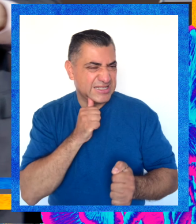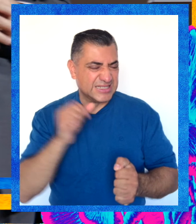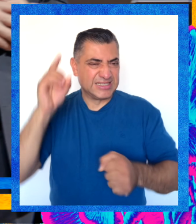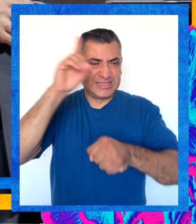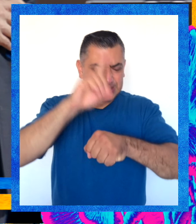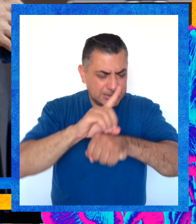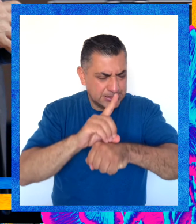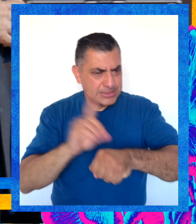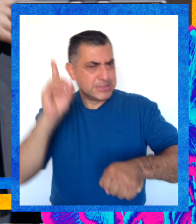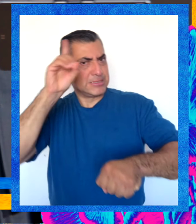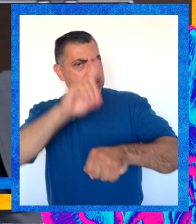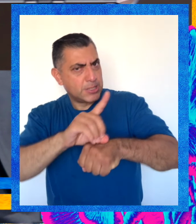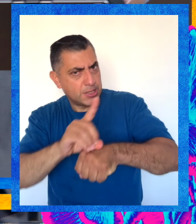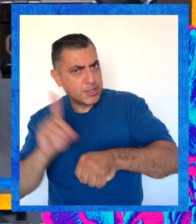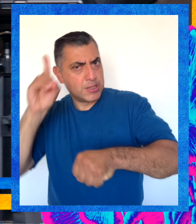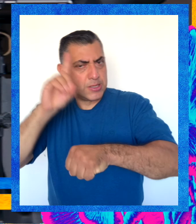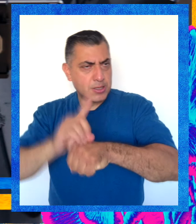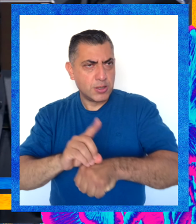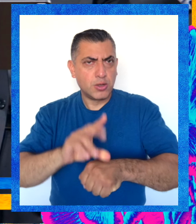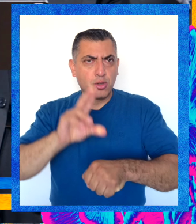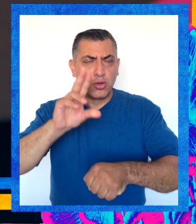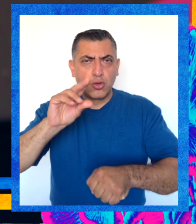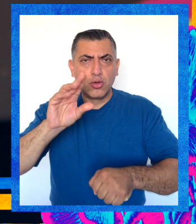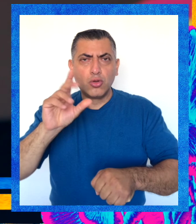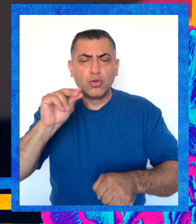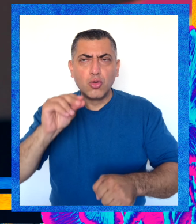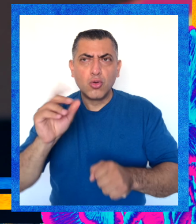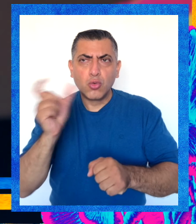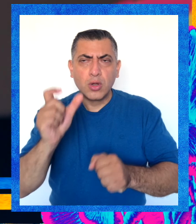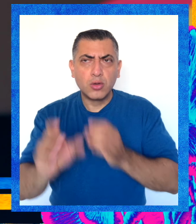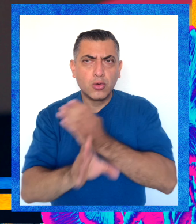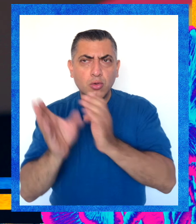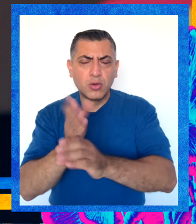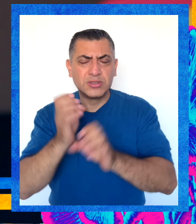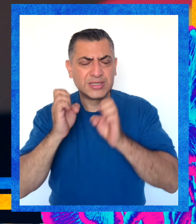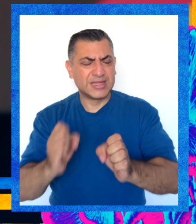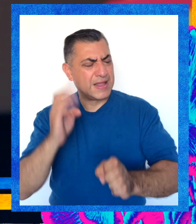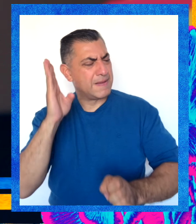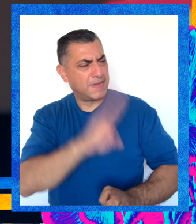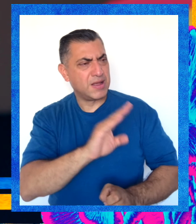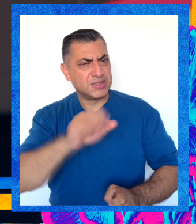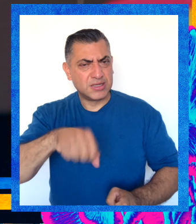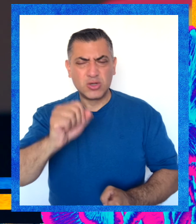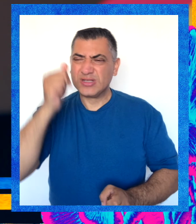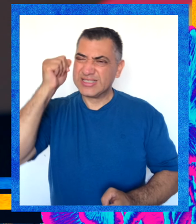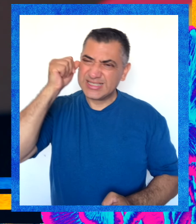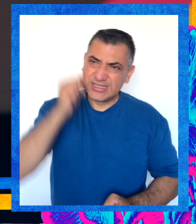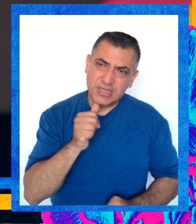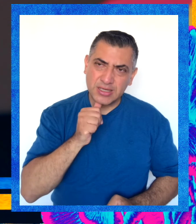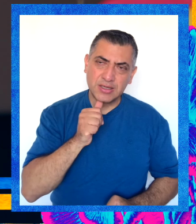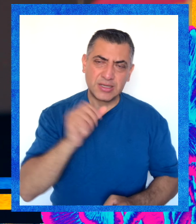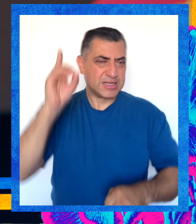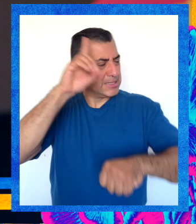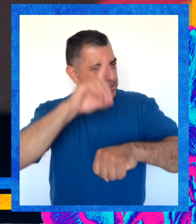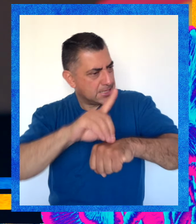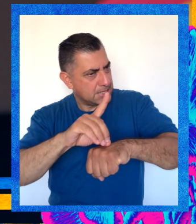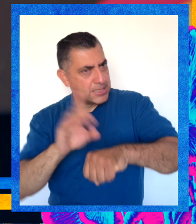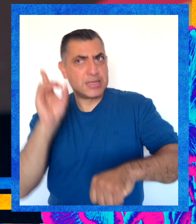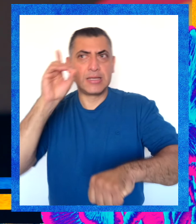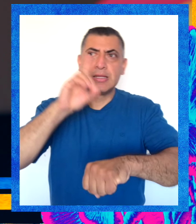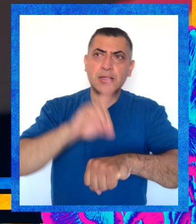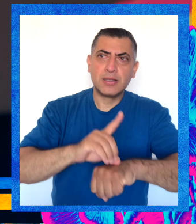relación intermitente contigo cuando las cosas marchen mal no al contrario que relacionarte contigo siempre por eso decimos jesús